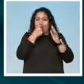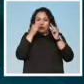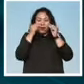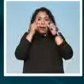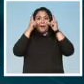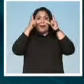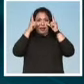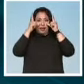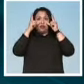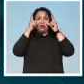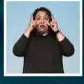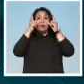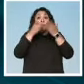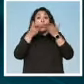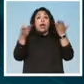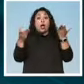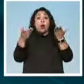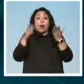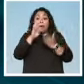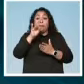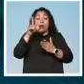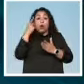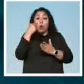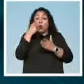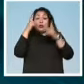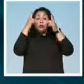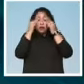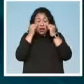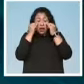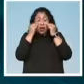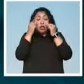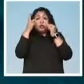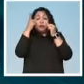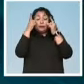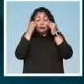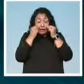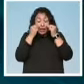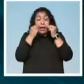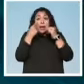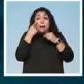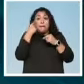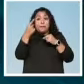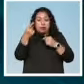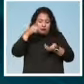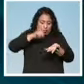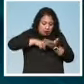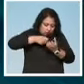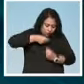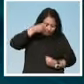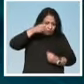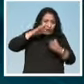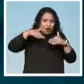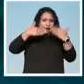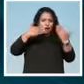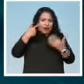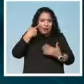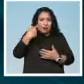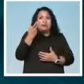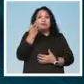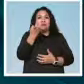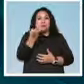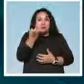abiertos, pero esta la hice con los ojos cerrados. Y cuando cierras los ojos, pues ves hacia adentro y no hacia afuera. Y vienen ese